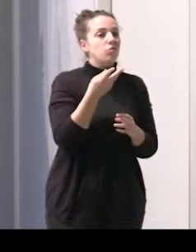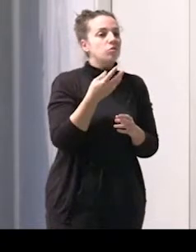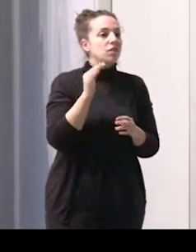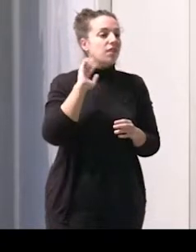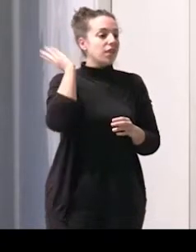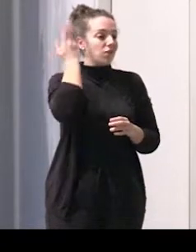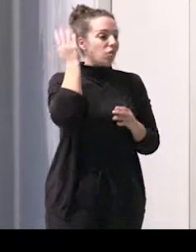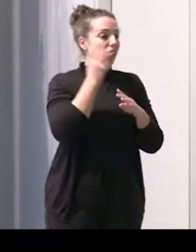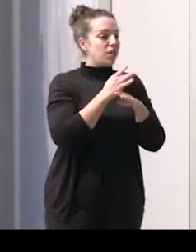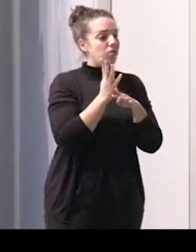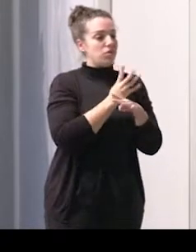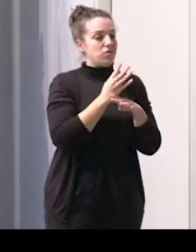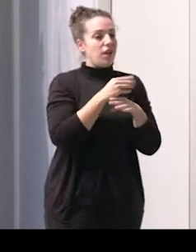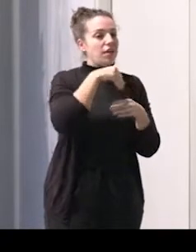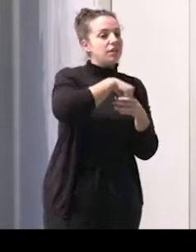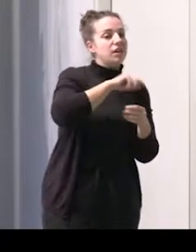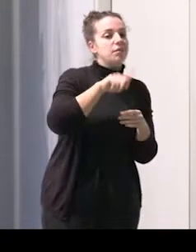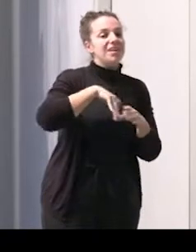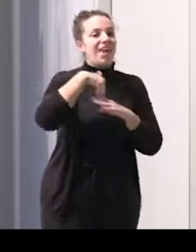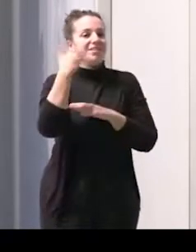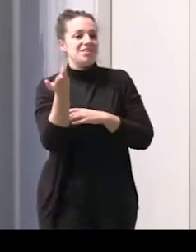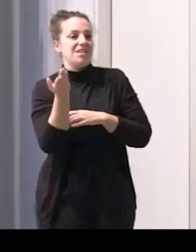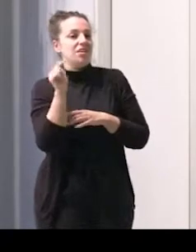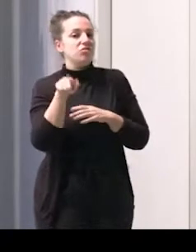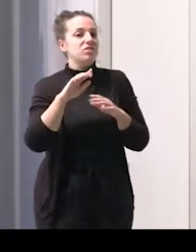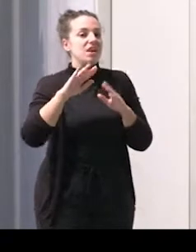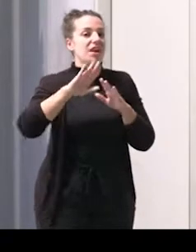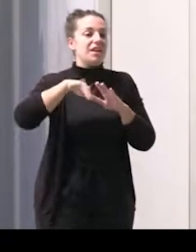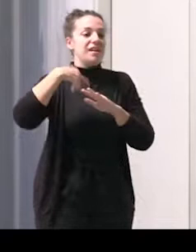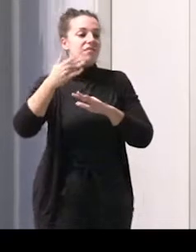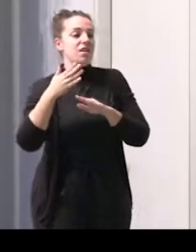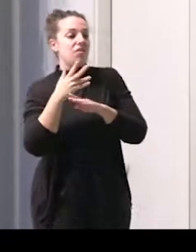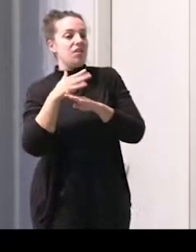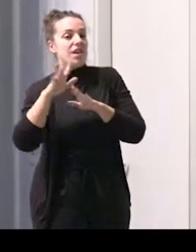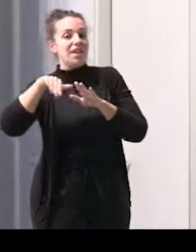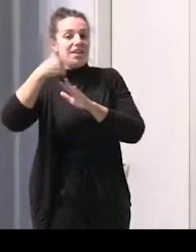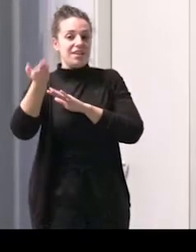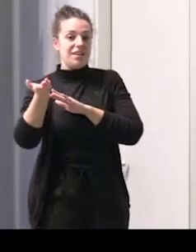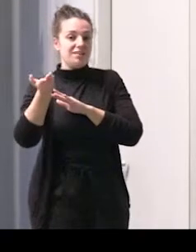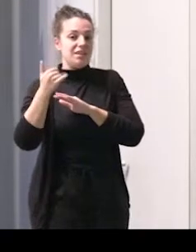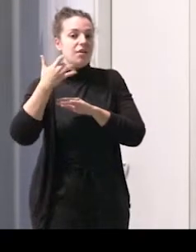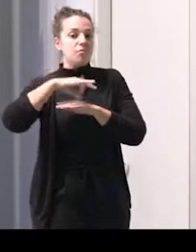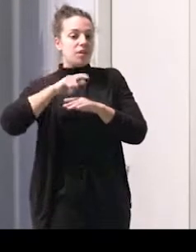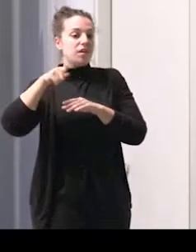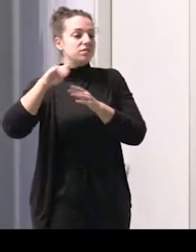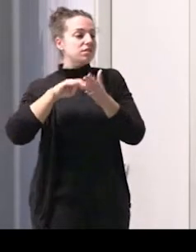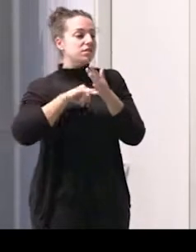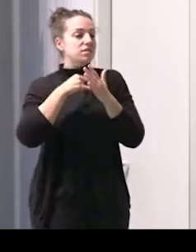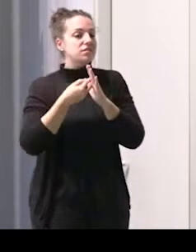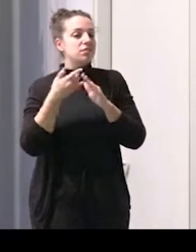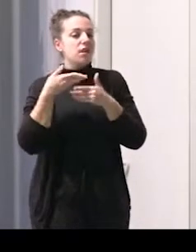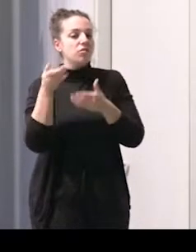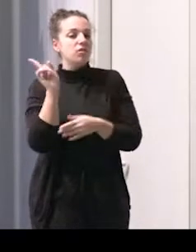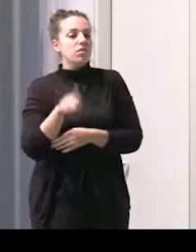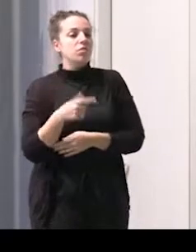o externas. Y como el reflejo se aplica a través de las externas, probablemente este sistema también les ayudará. Estamos trabajando, de hecho,